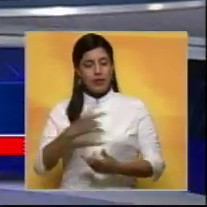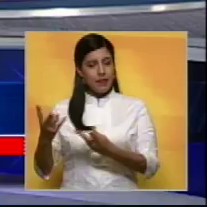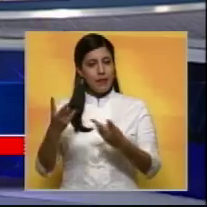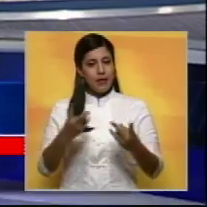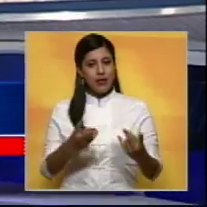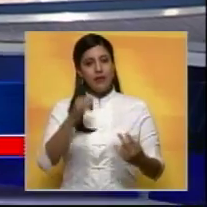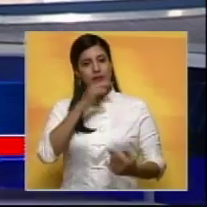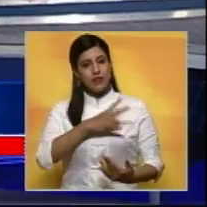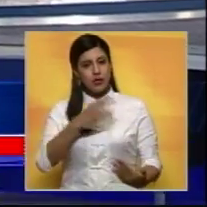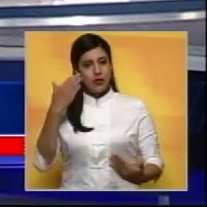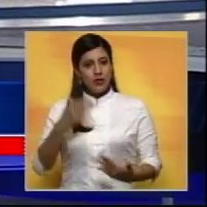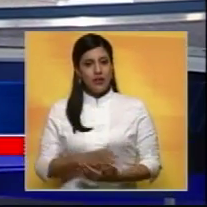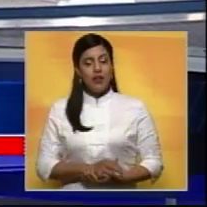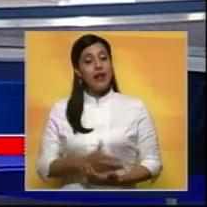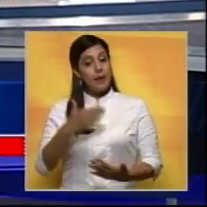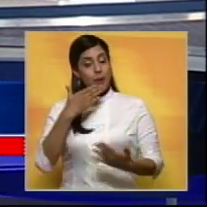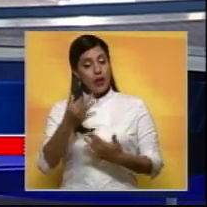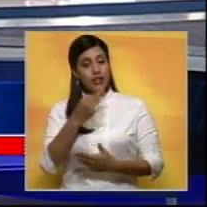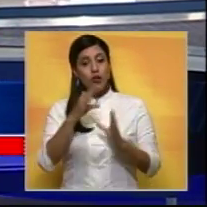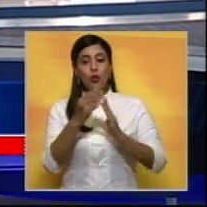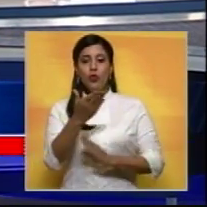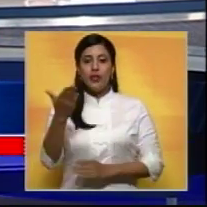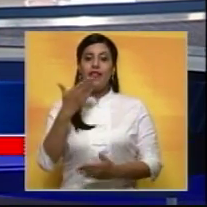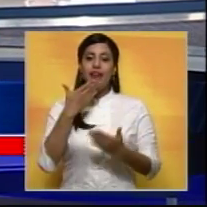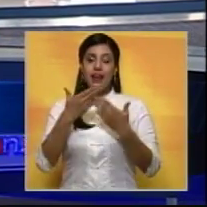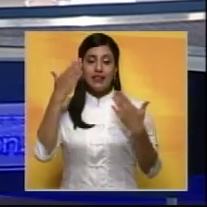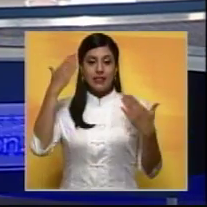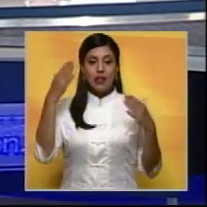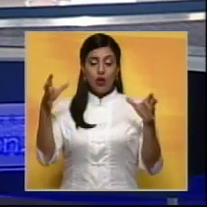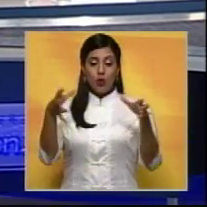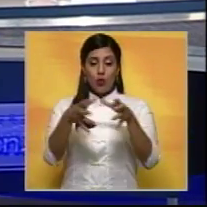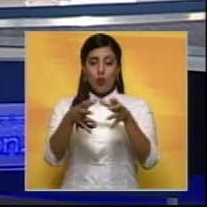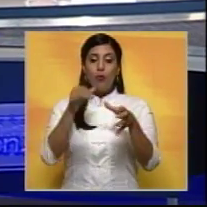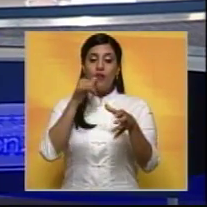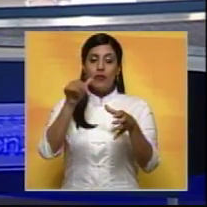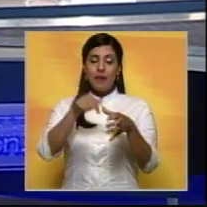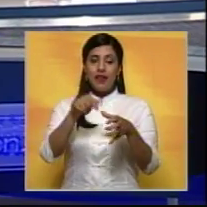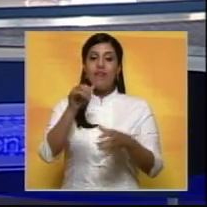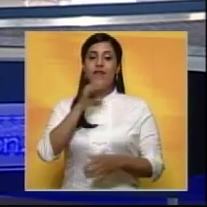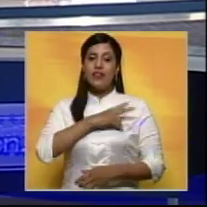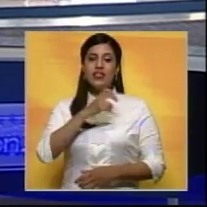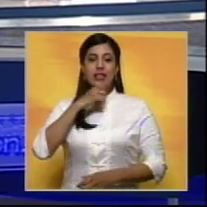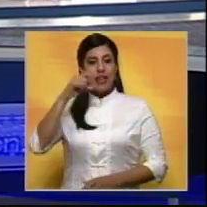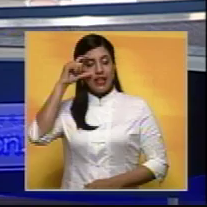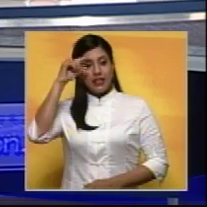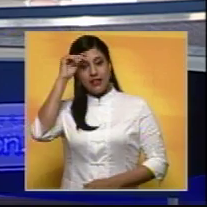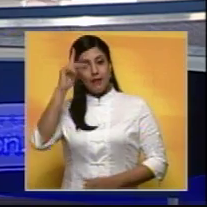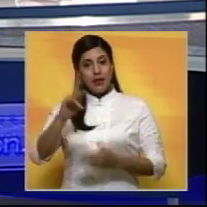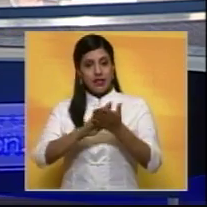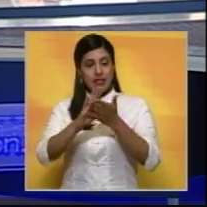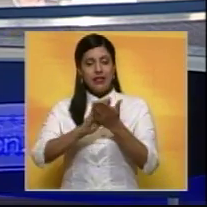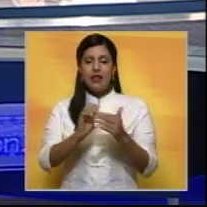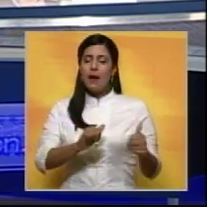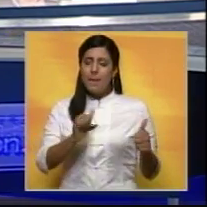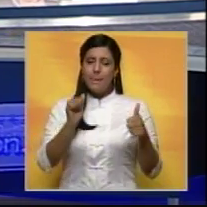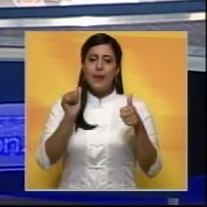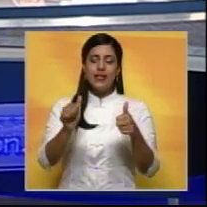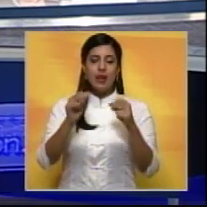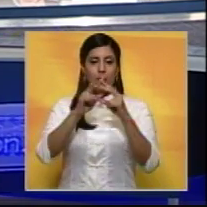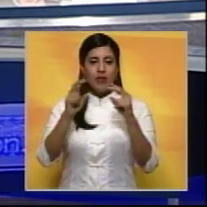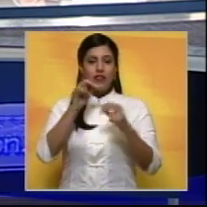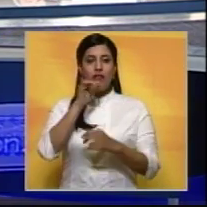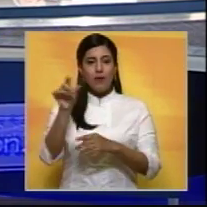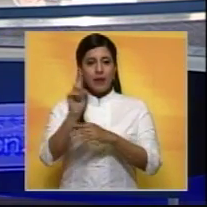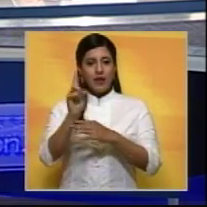de su noticiero Venevisión. Buenas tardes, tengan todos. Les saludamos en nombre del equipo de Noticiero Venevisión, Néstor Brito Landa y Endrina Yepes. Comenzamos a revisar